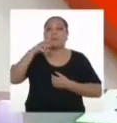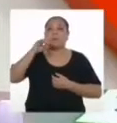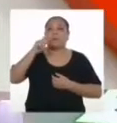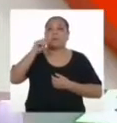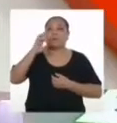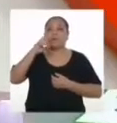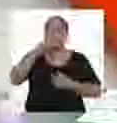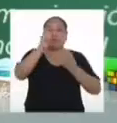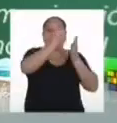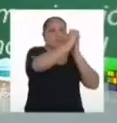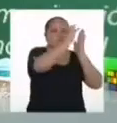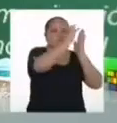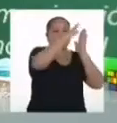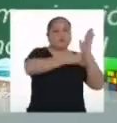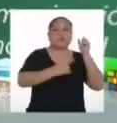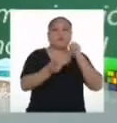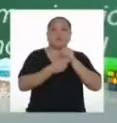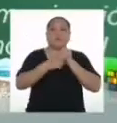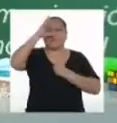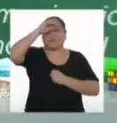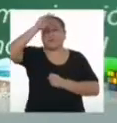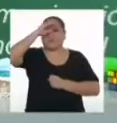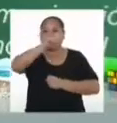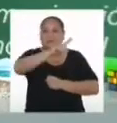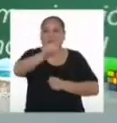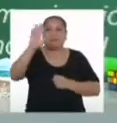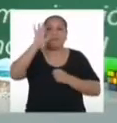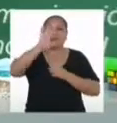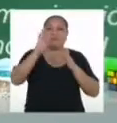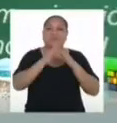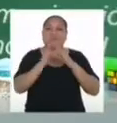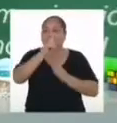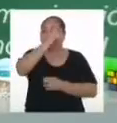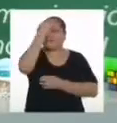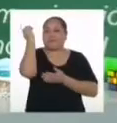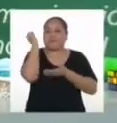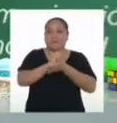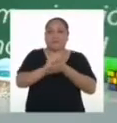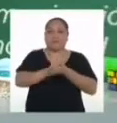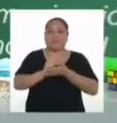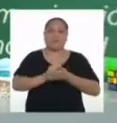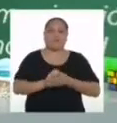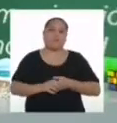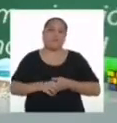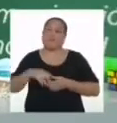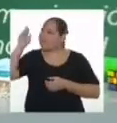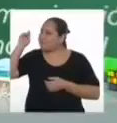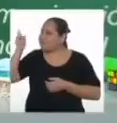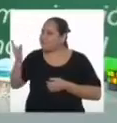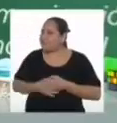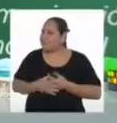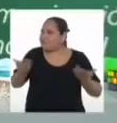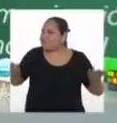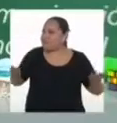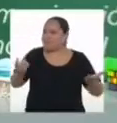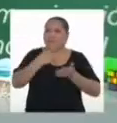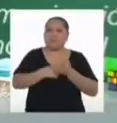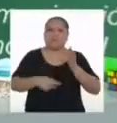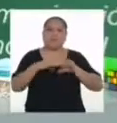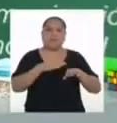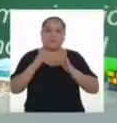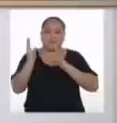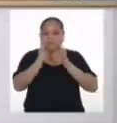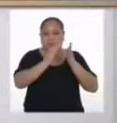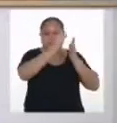Criterios registrados. Chicas, chicos, ustedes en casa no se olviden de tomar nota. Profesora, ¿y qué debemos hacer